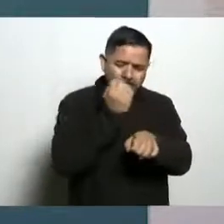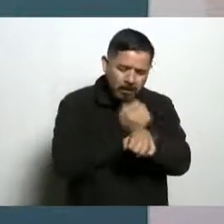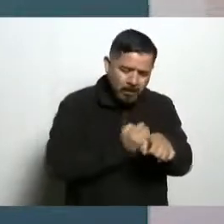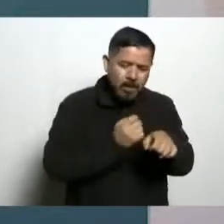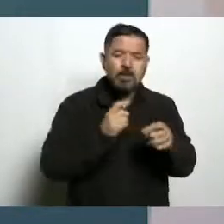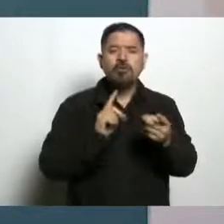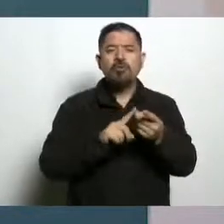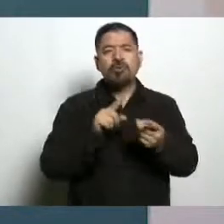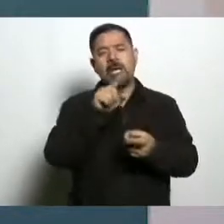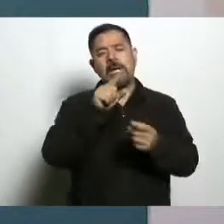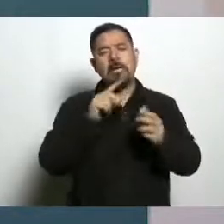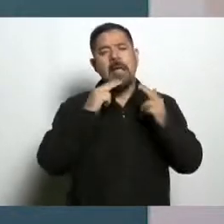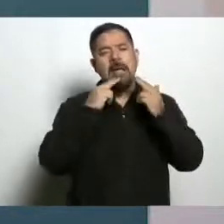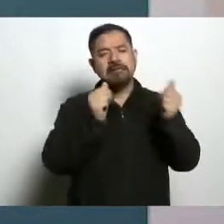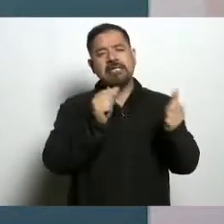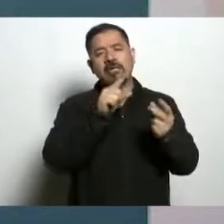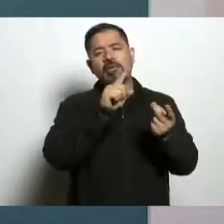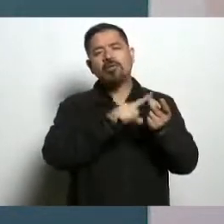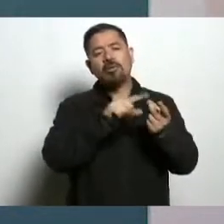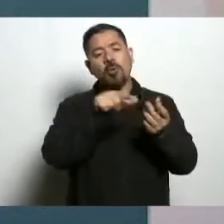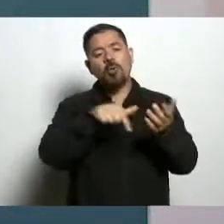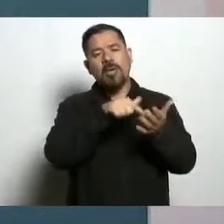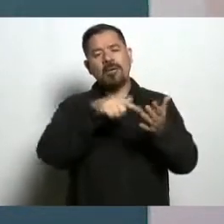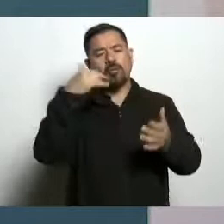en Yucatán